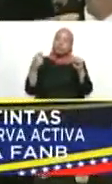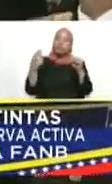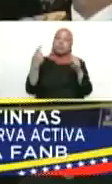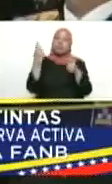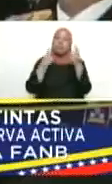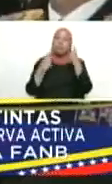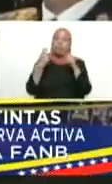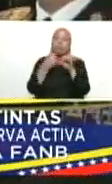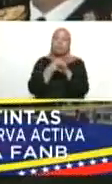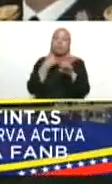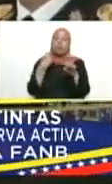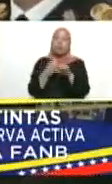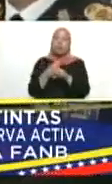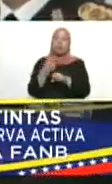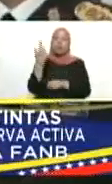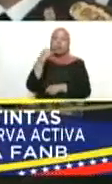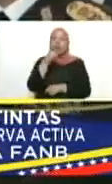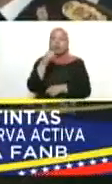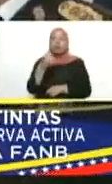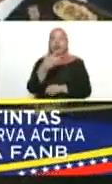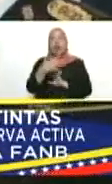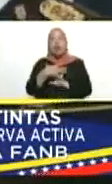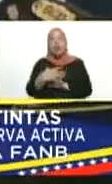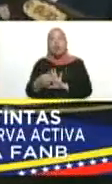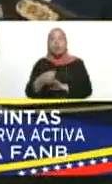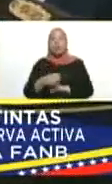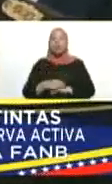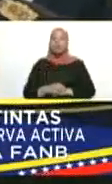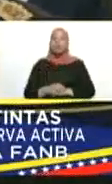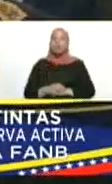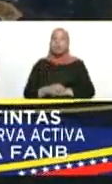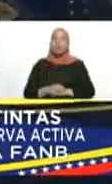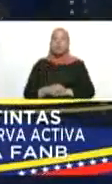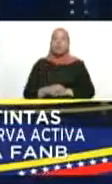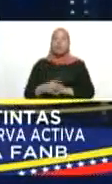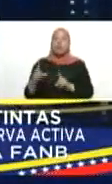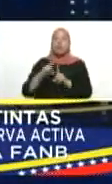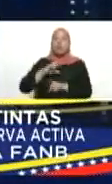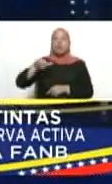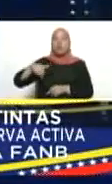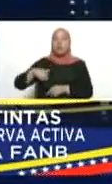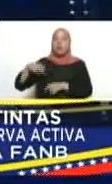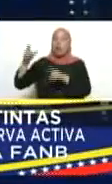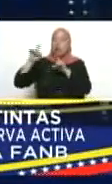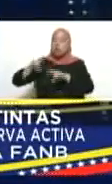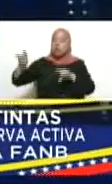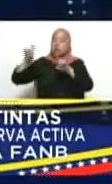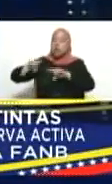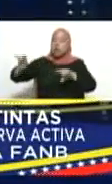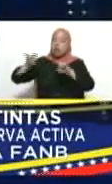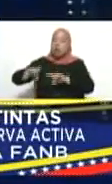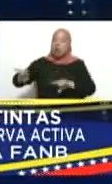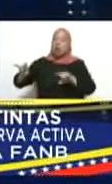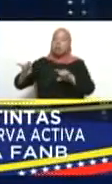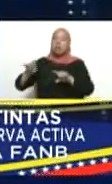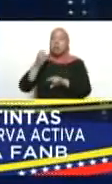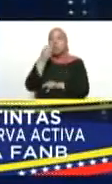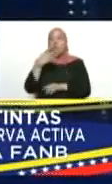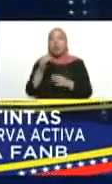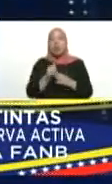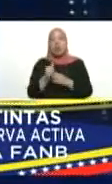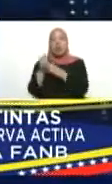enseñan, con su ejemplo lo enseñan, con su palabra lo enseñan y lo difunden. Qué buen